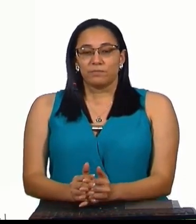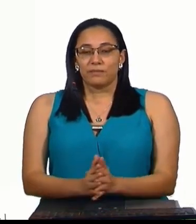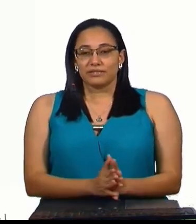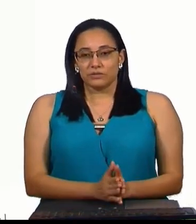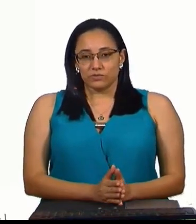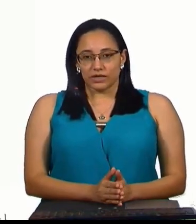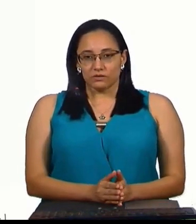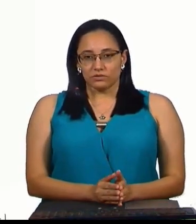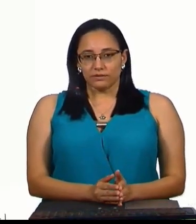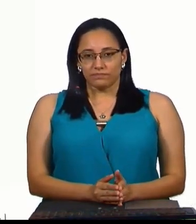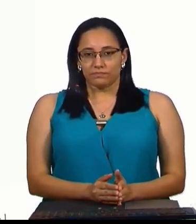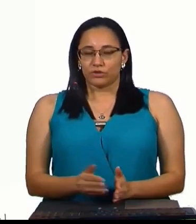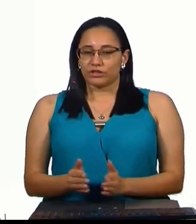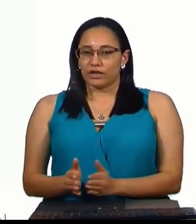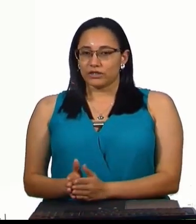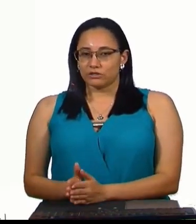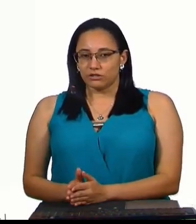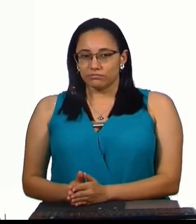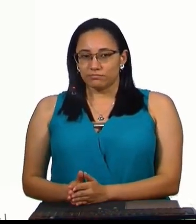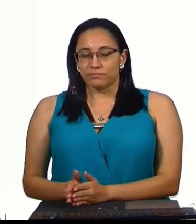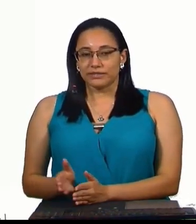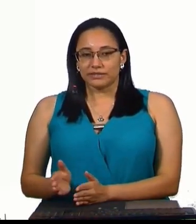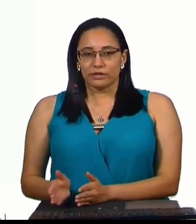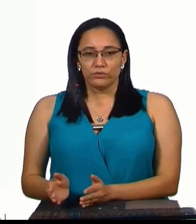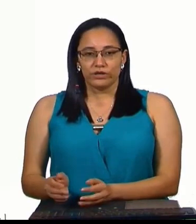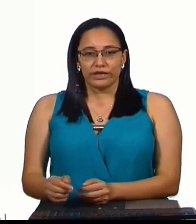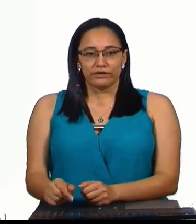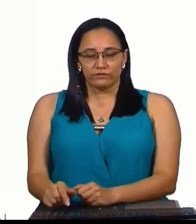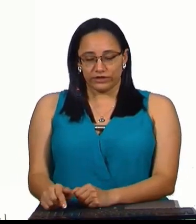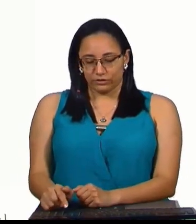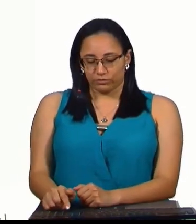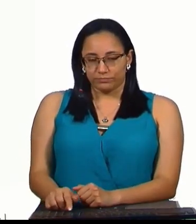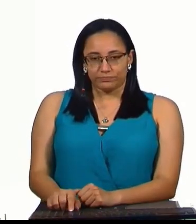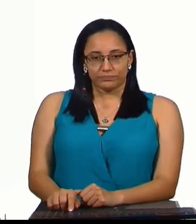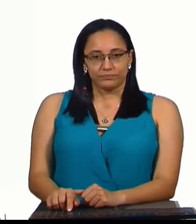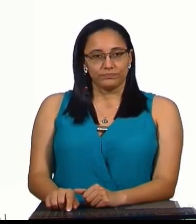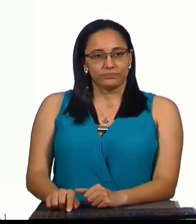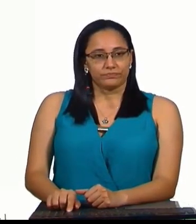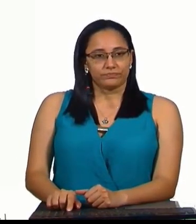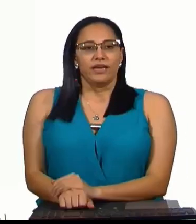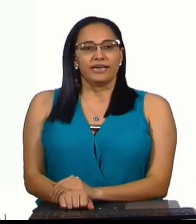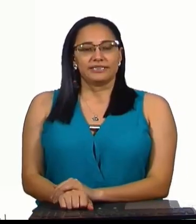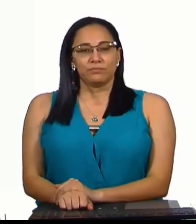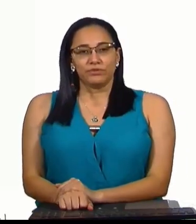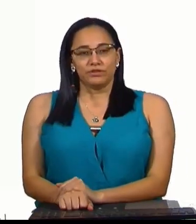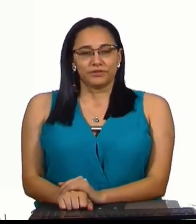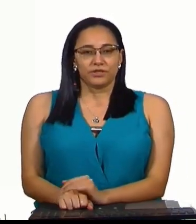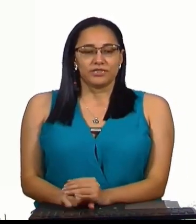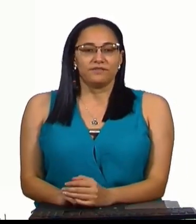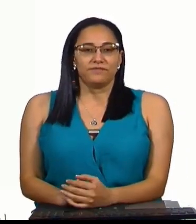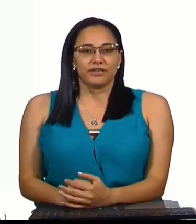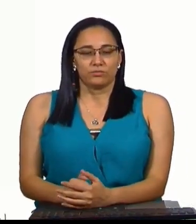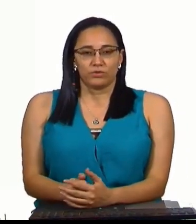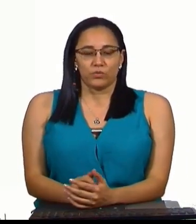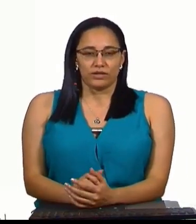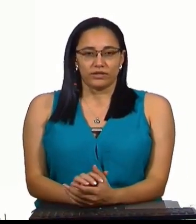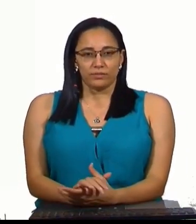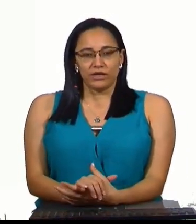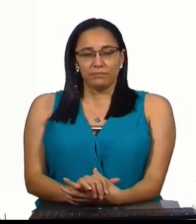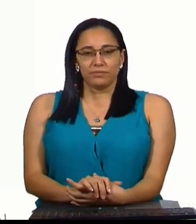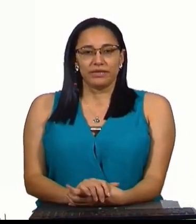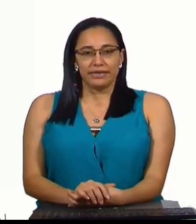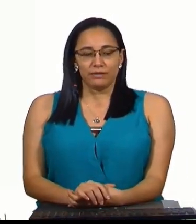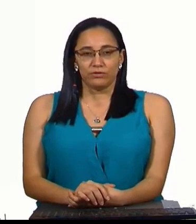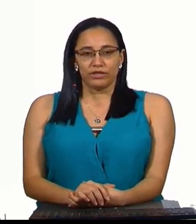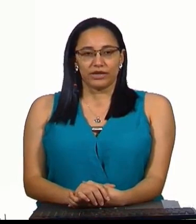podemos tener más de una causa, por tal razón, más de un efecto. Example of cause and effect number one.